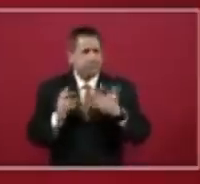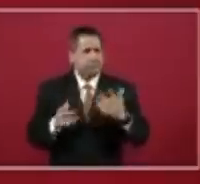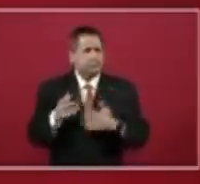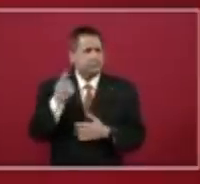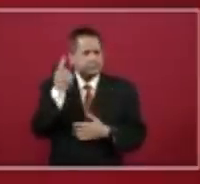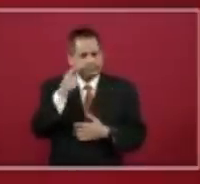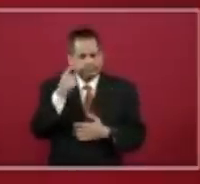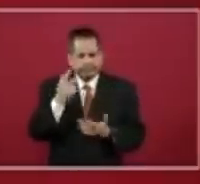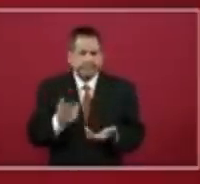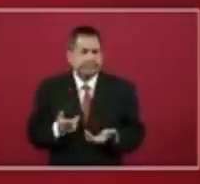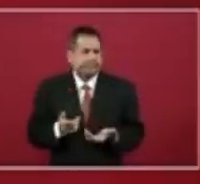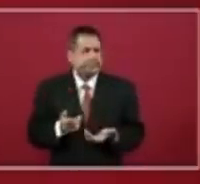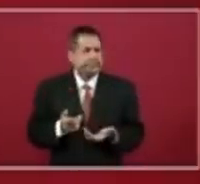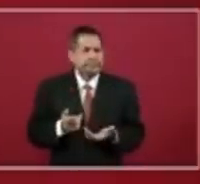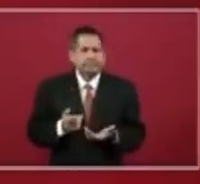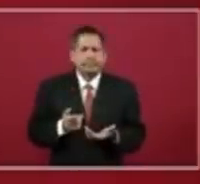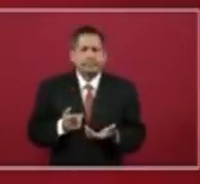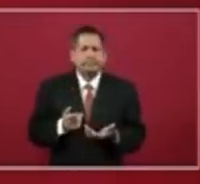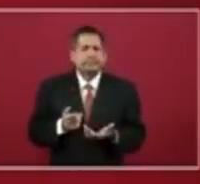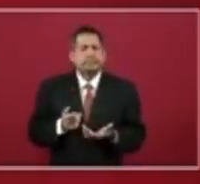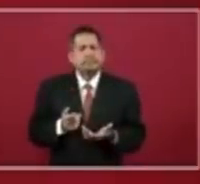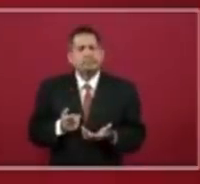para